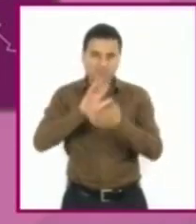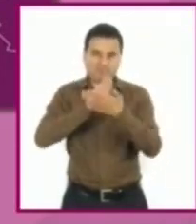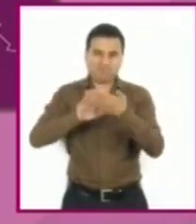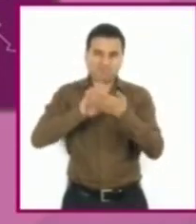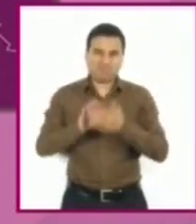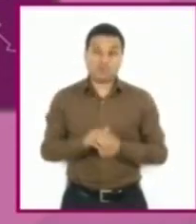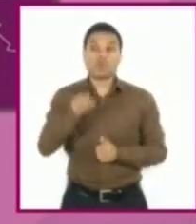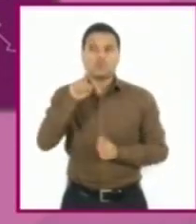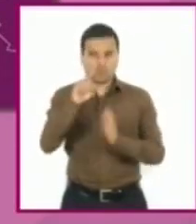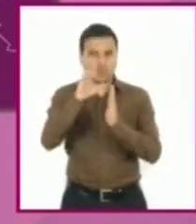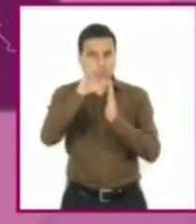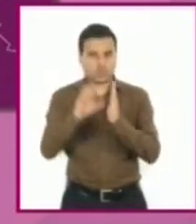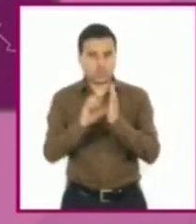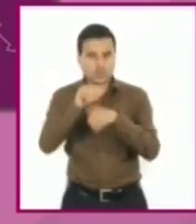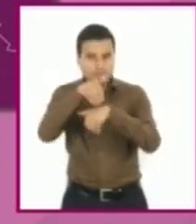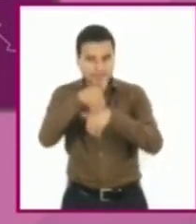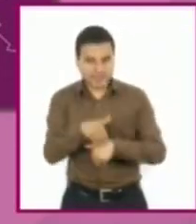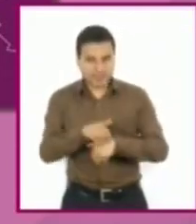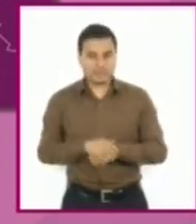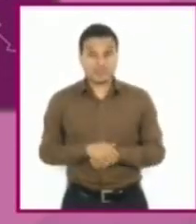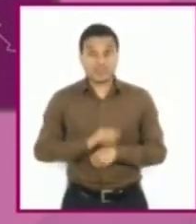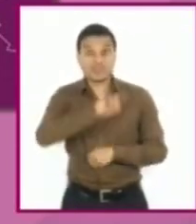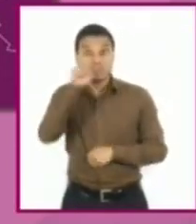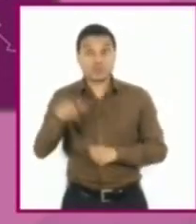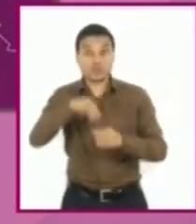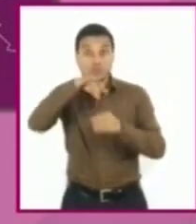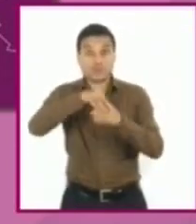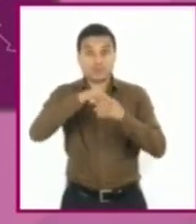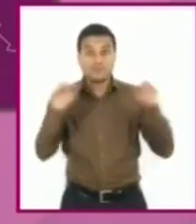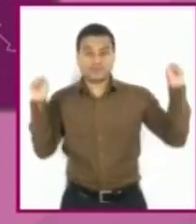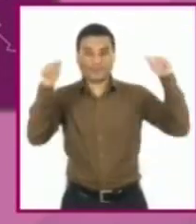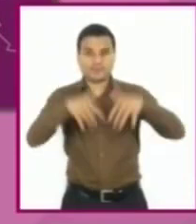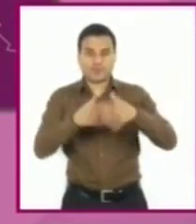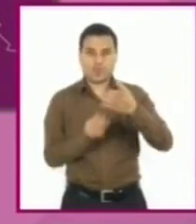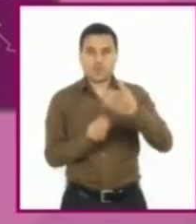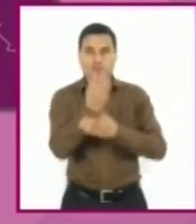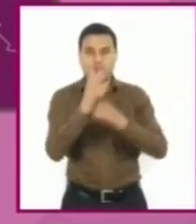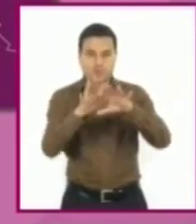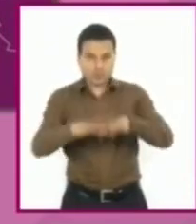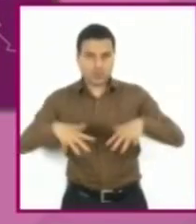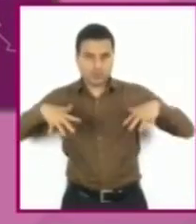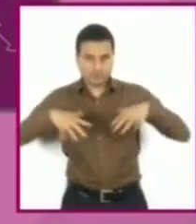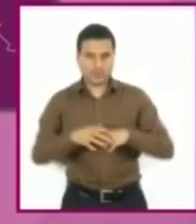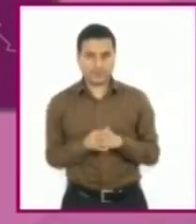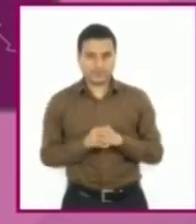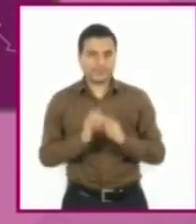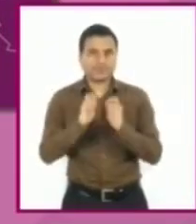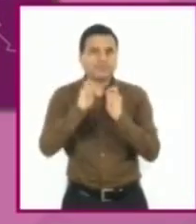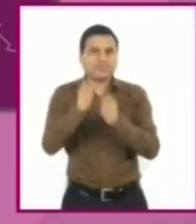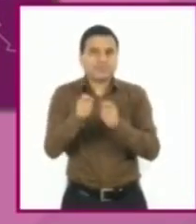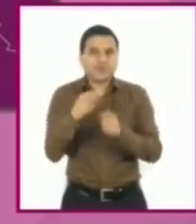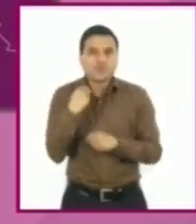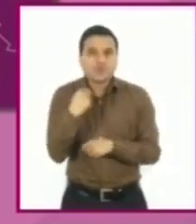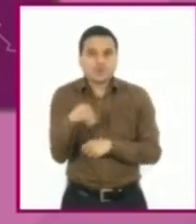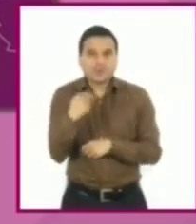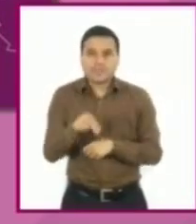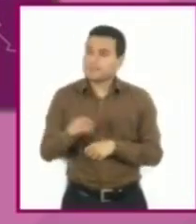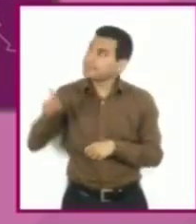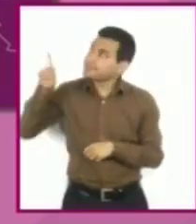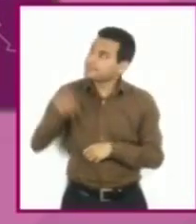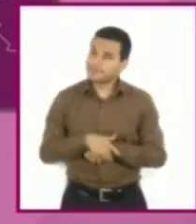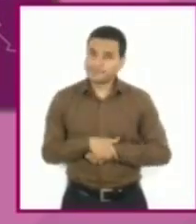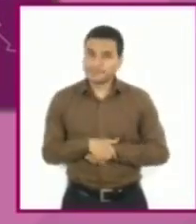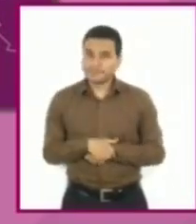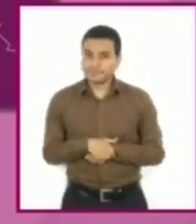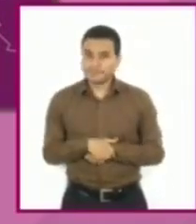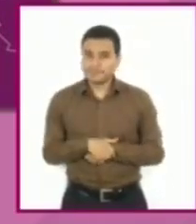la Constitución, finalmente convocó a elecciones para formar un nuevo parlamento que recibió el nombre de Convención Nacional,